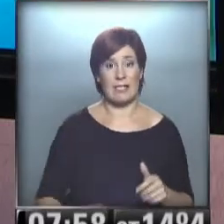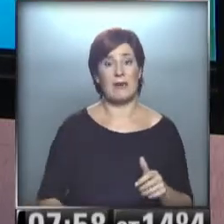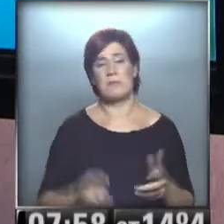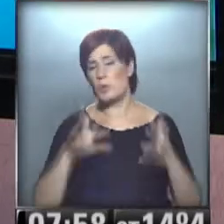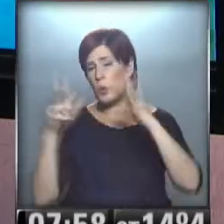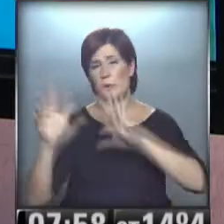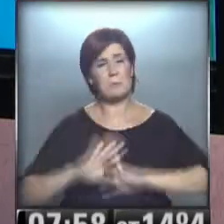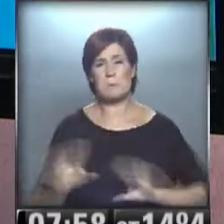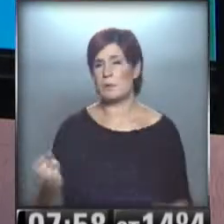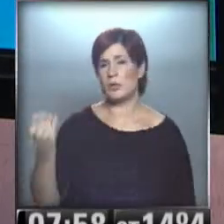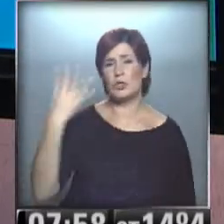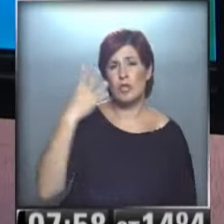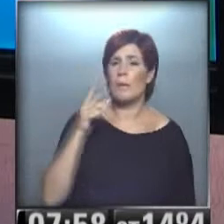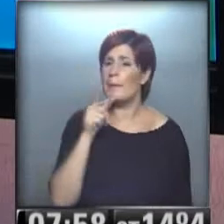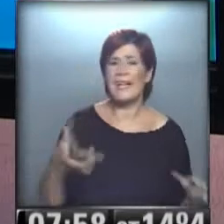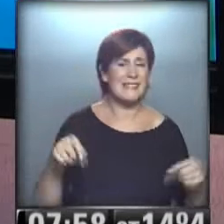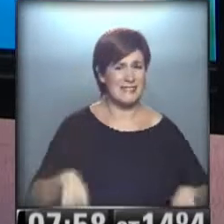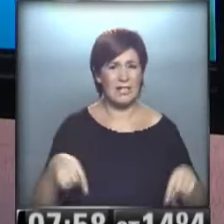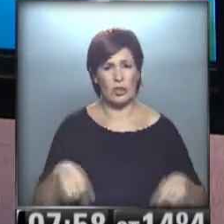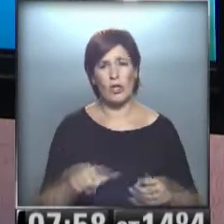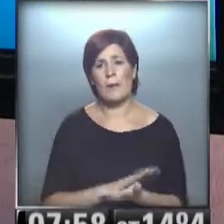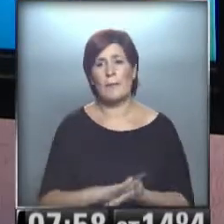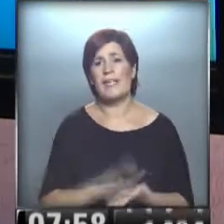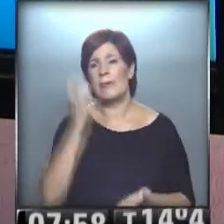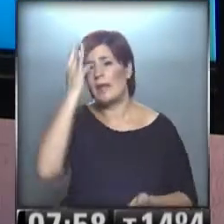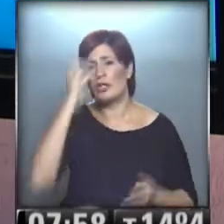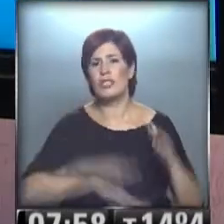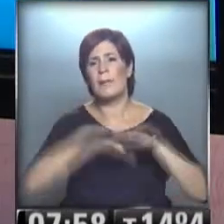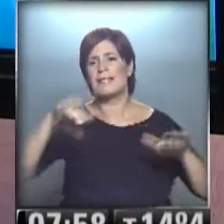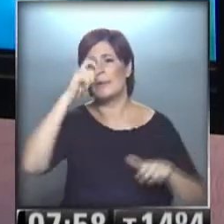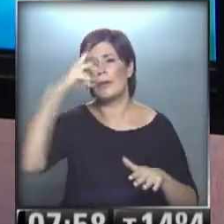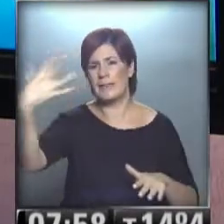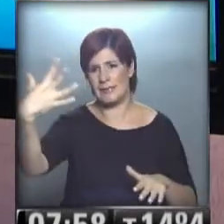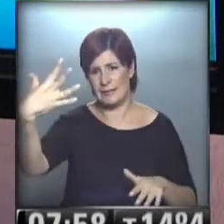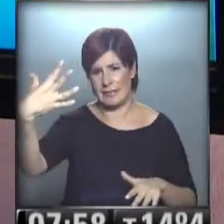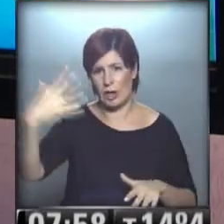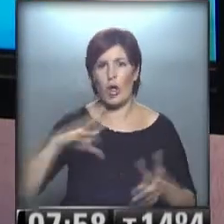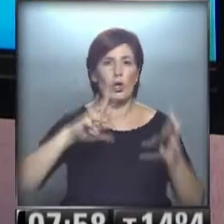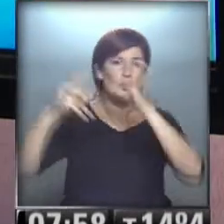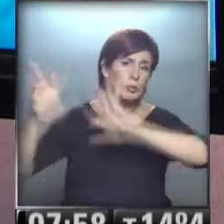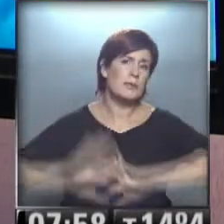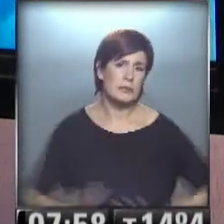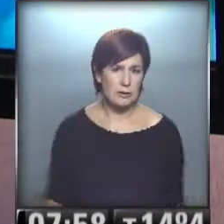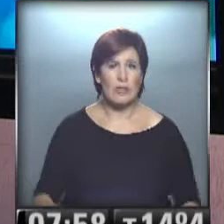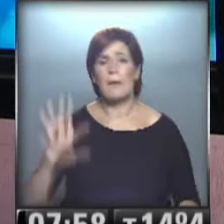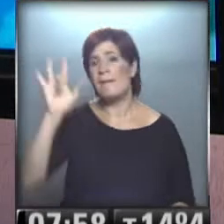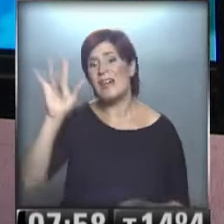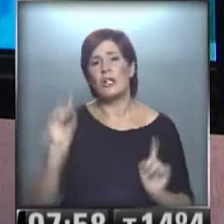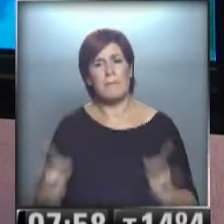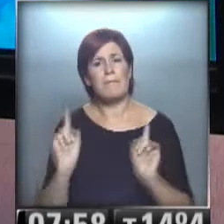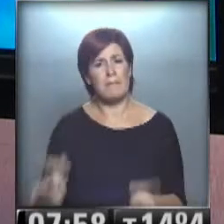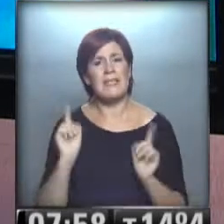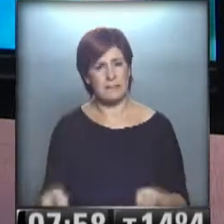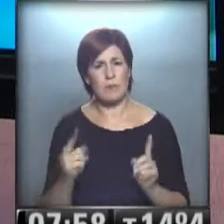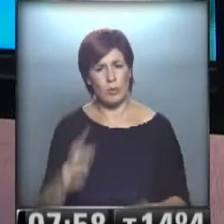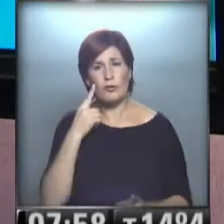nubosidad, un día parecido a hoy, con mínima de 12, máxima de 25, poquitas nubes, y se mantiene igual el miércoles. Fíjate que a